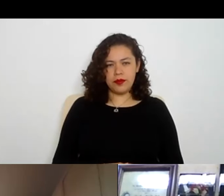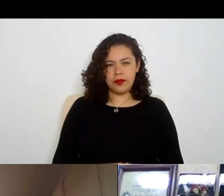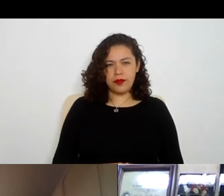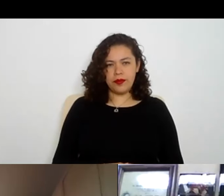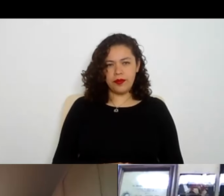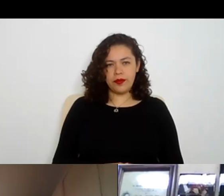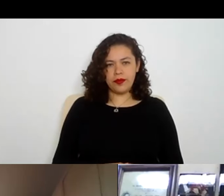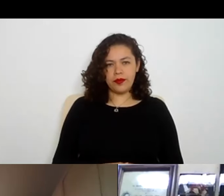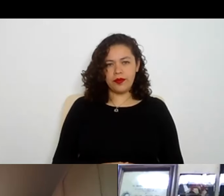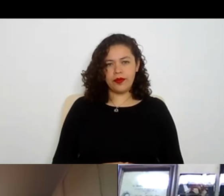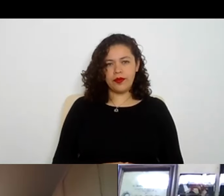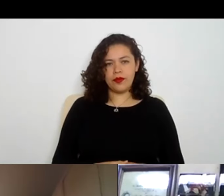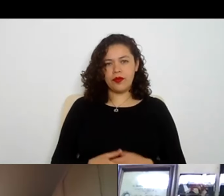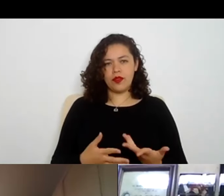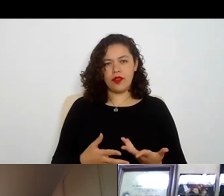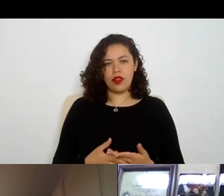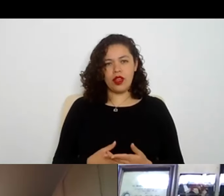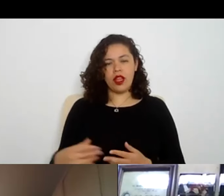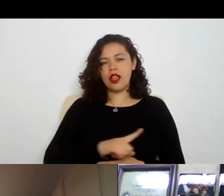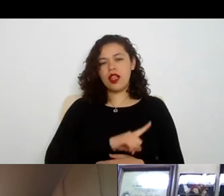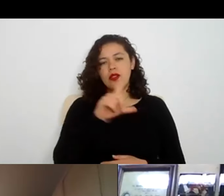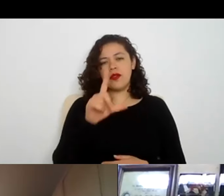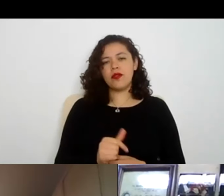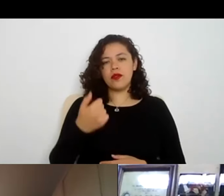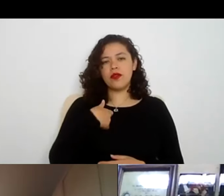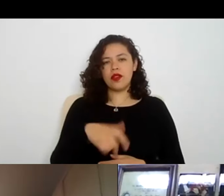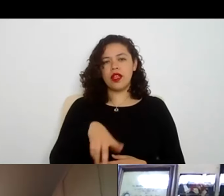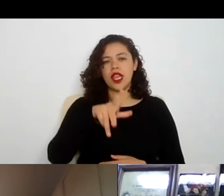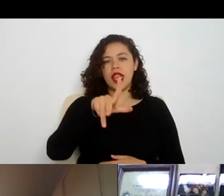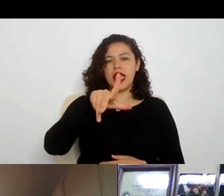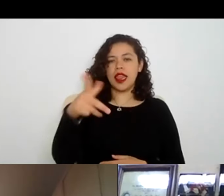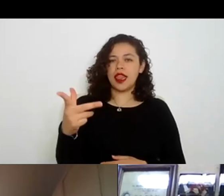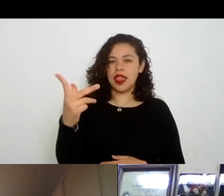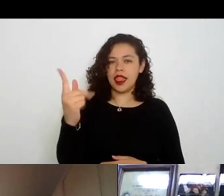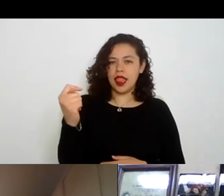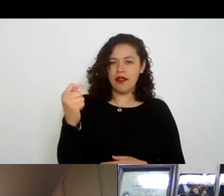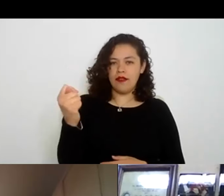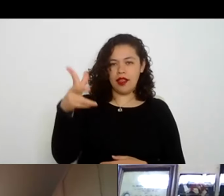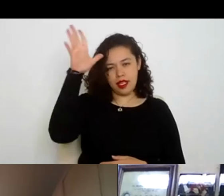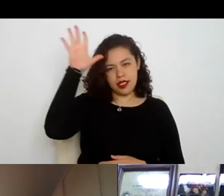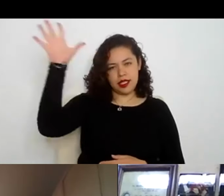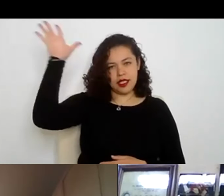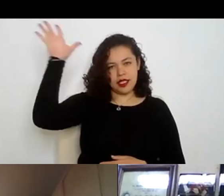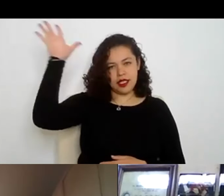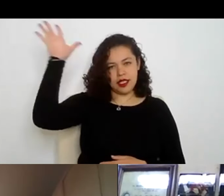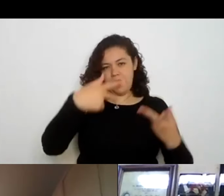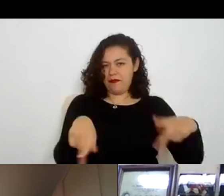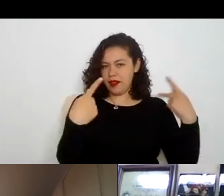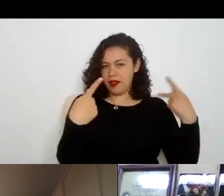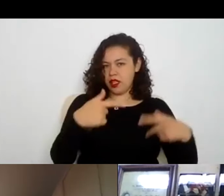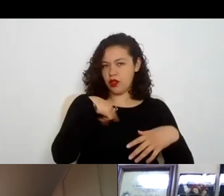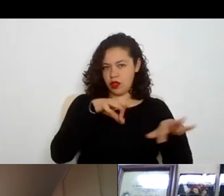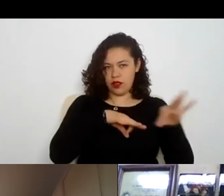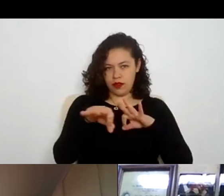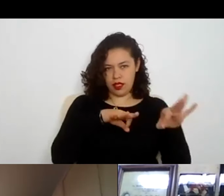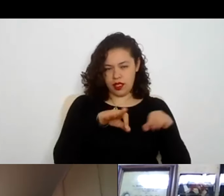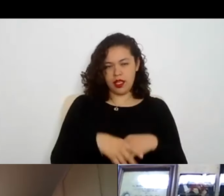ahí trabajé muchos años en TV Azteca, en la parte comercial, en la parte de ventas. Y ahí fue